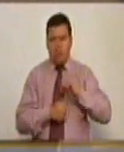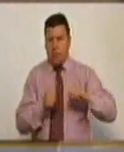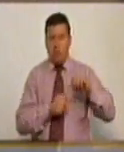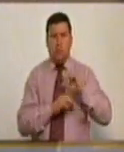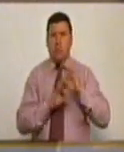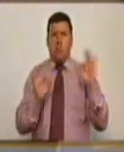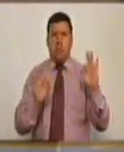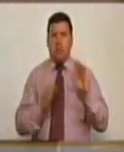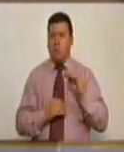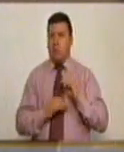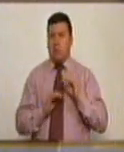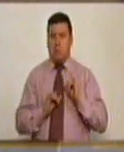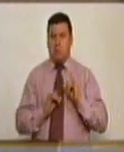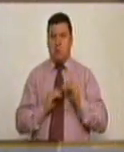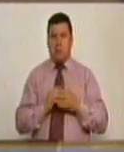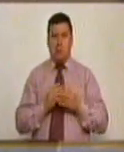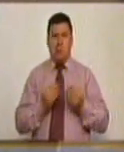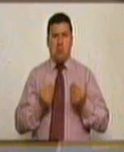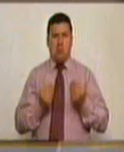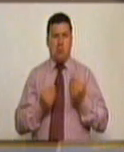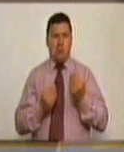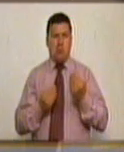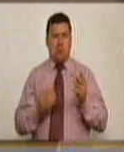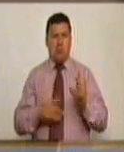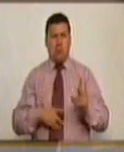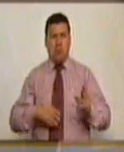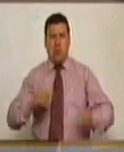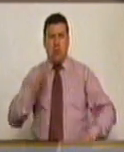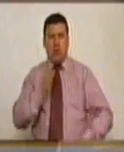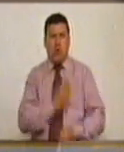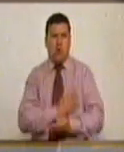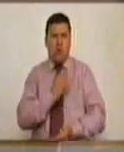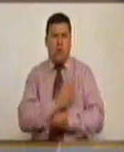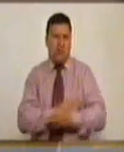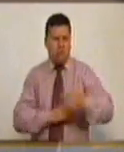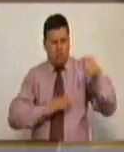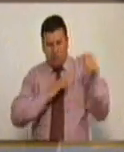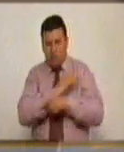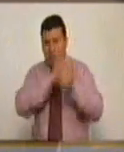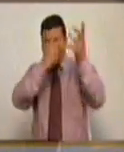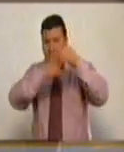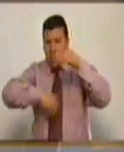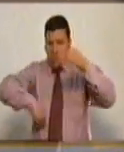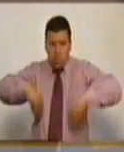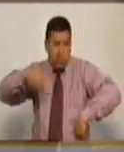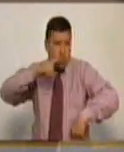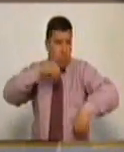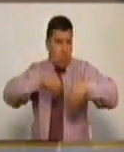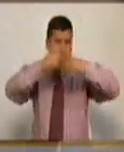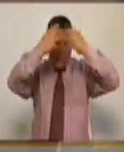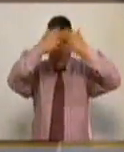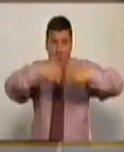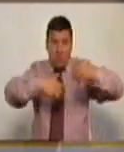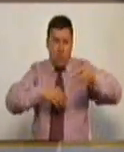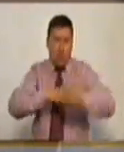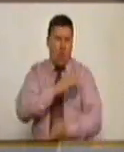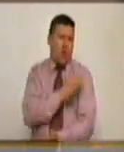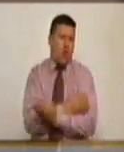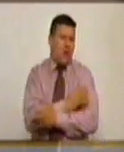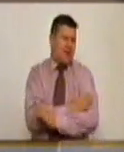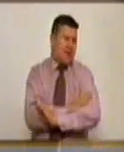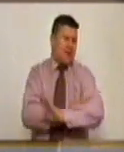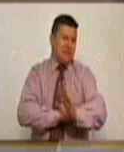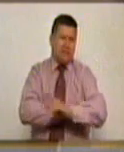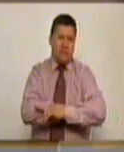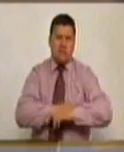sea el desastre de electricar es total corrupta profundamente corrupta esa empresa de una u otra manera